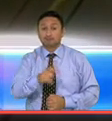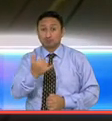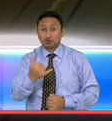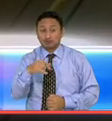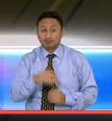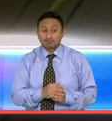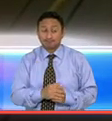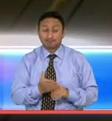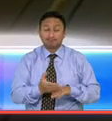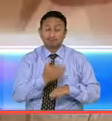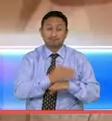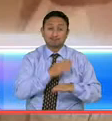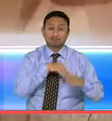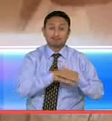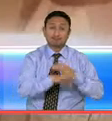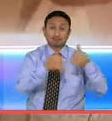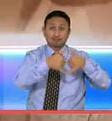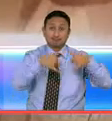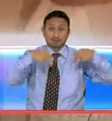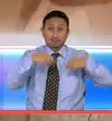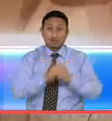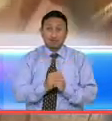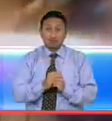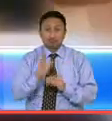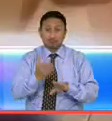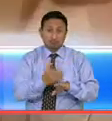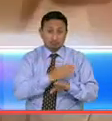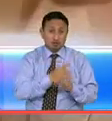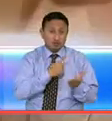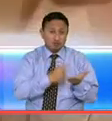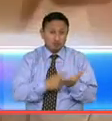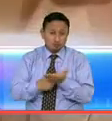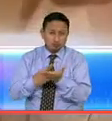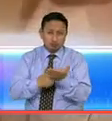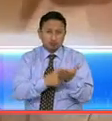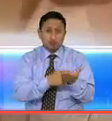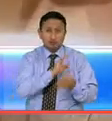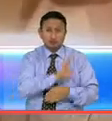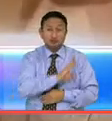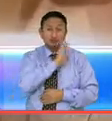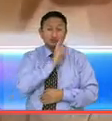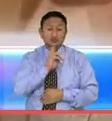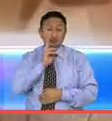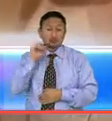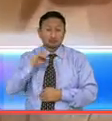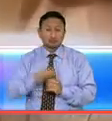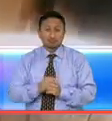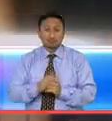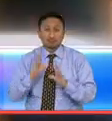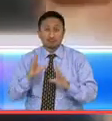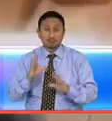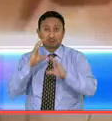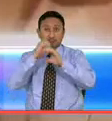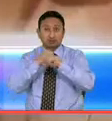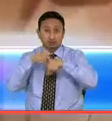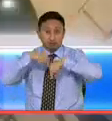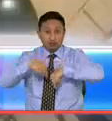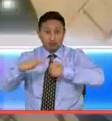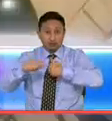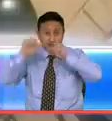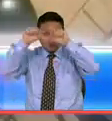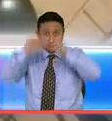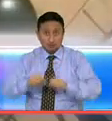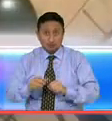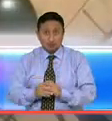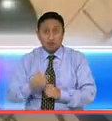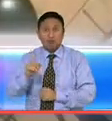antes de ingresar al local? Realizaron un estudio previo del movimiento del restaurante. Llegaron en horas de la noche cuando estaban por cerrar. Uno de